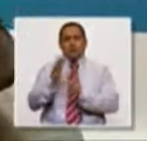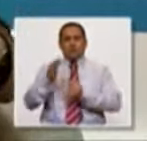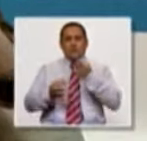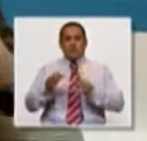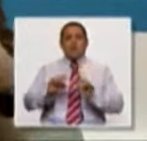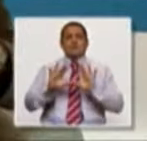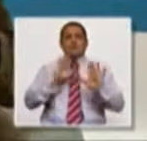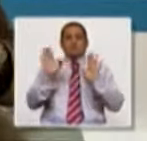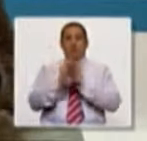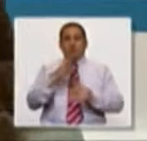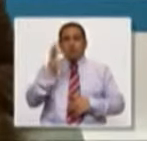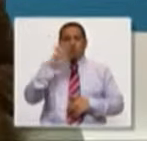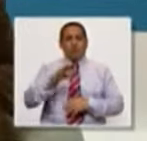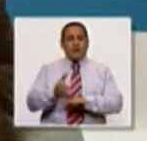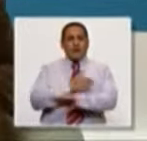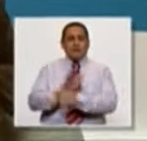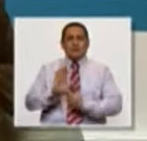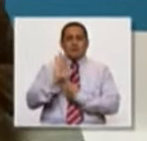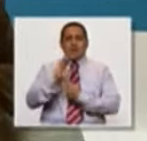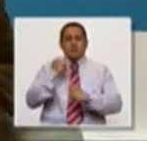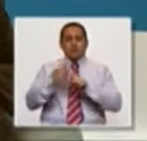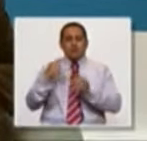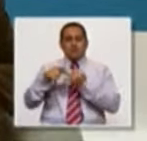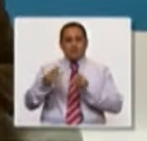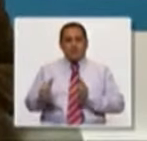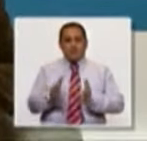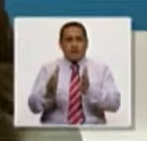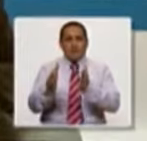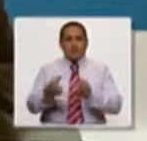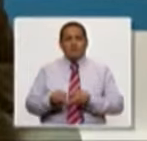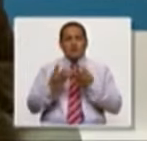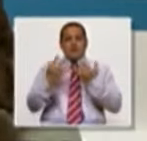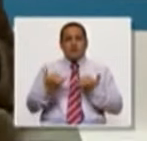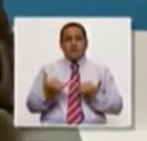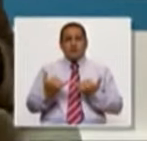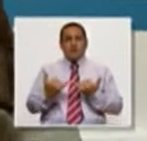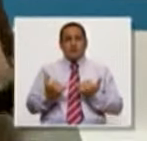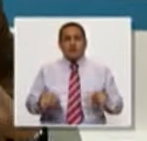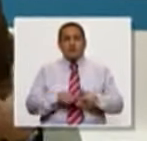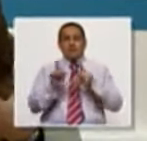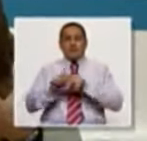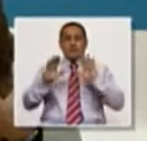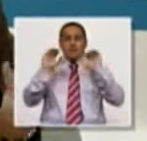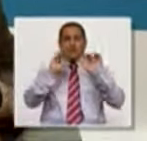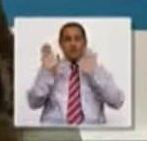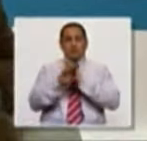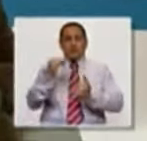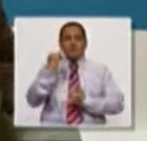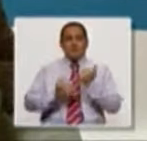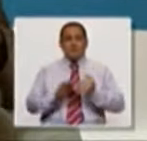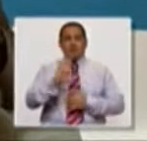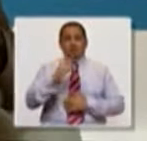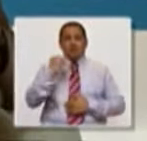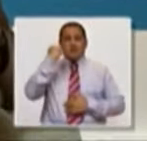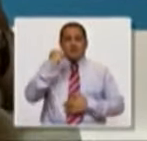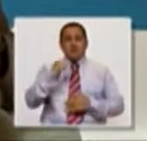ni siquiera debieron presentarse por esos canales. Vamos ahora a despedirnos, hemos llegado al final de Tus Derechos,